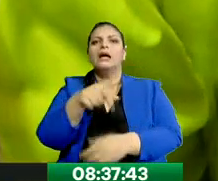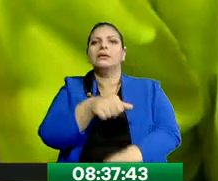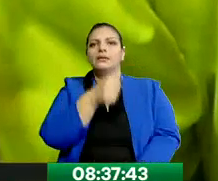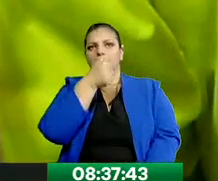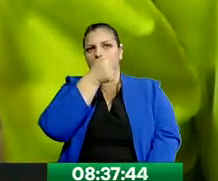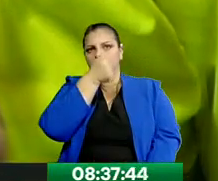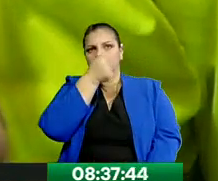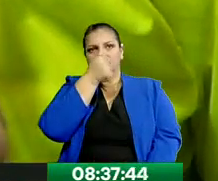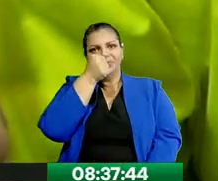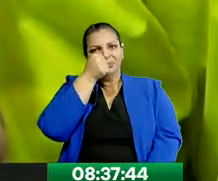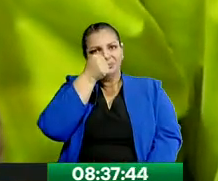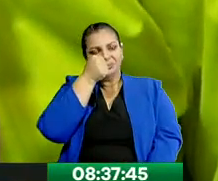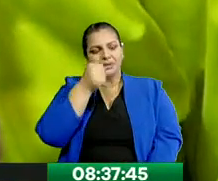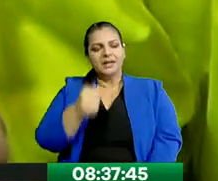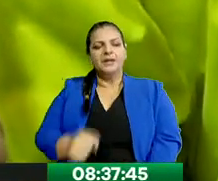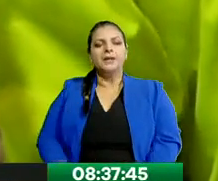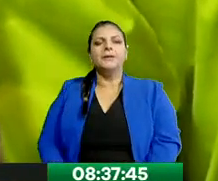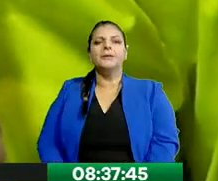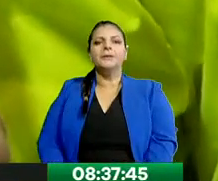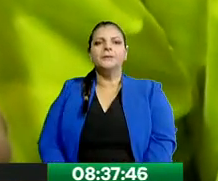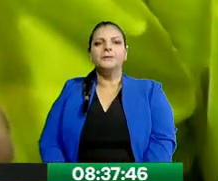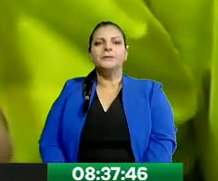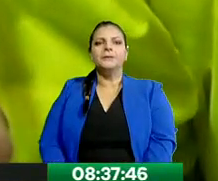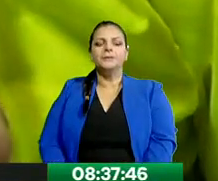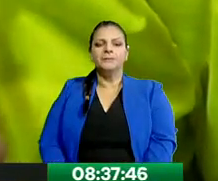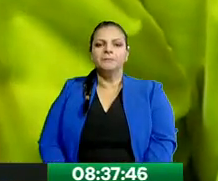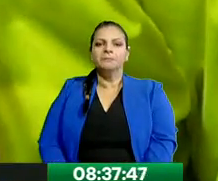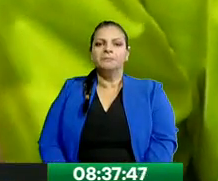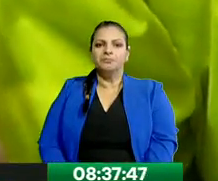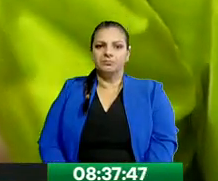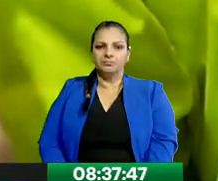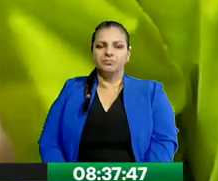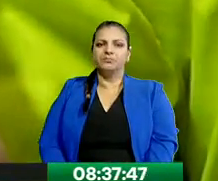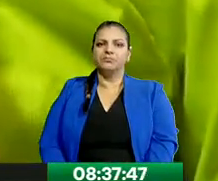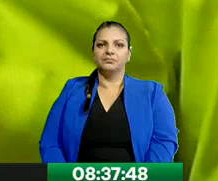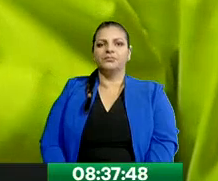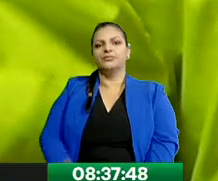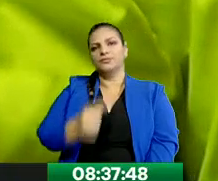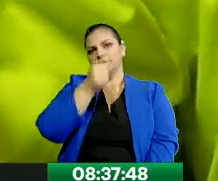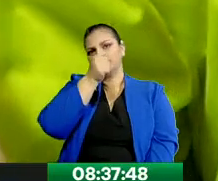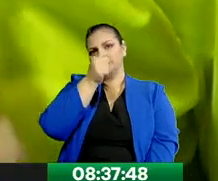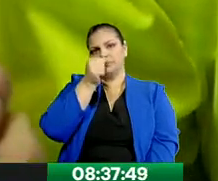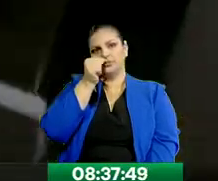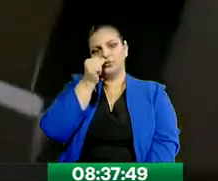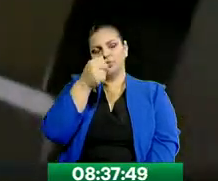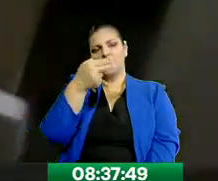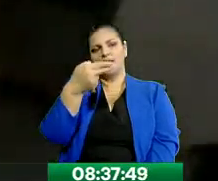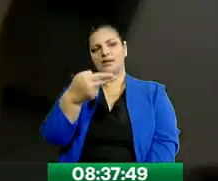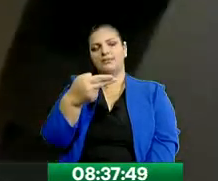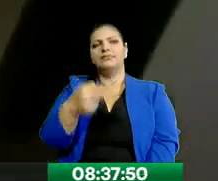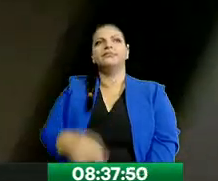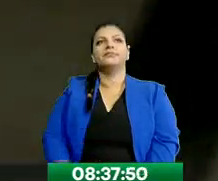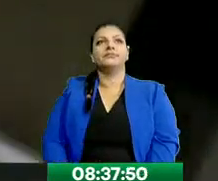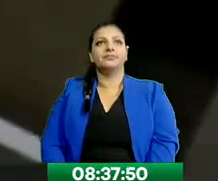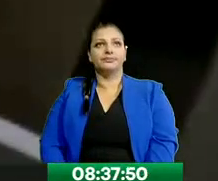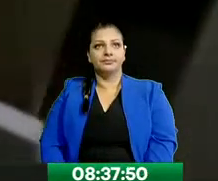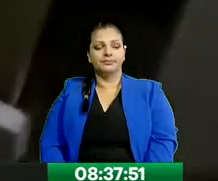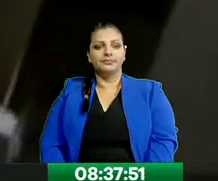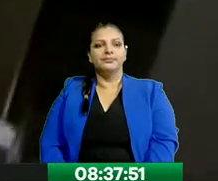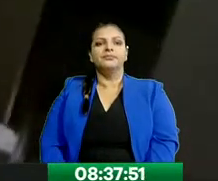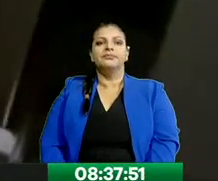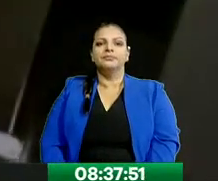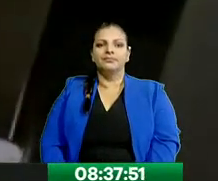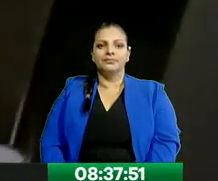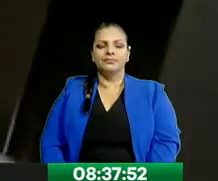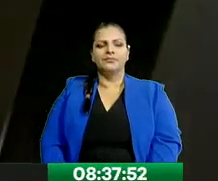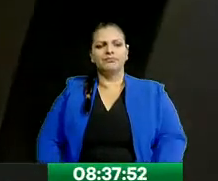de sustancias sujetas a fiscalización, específicamente heroína. Que se profundizan las investigaciones y que